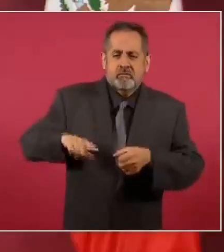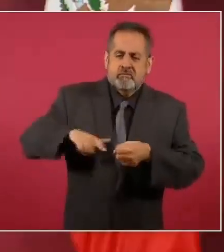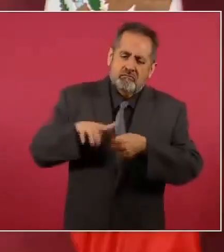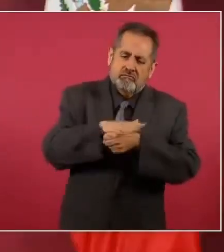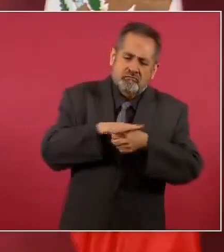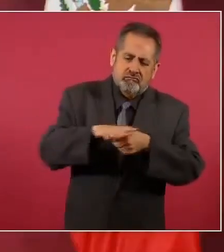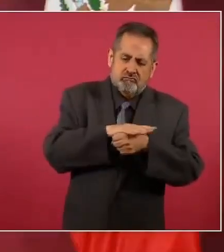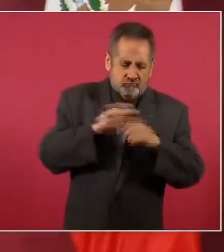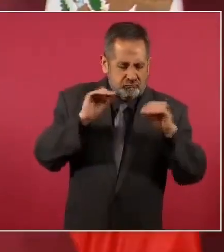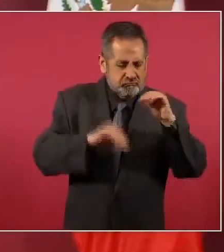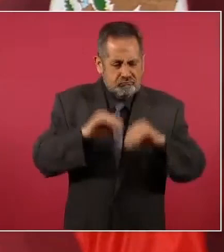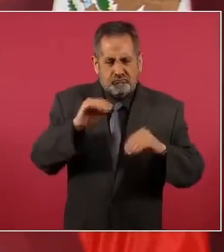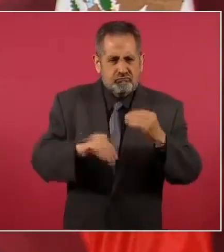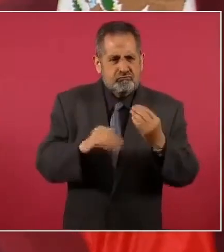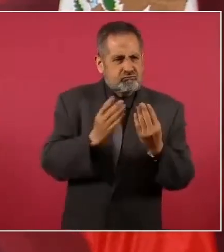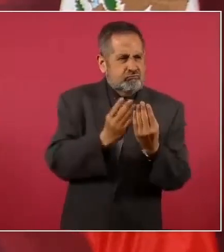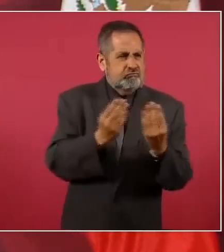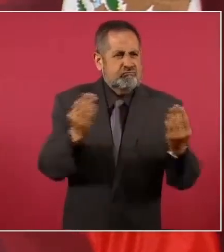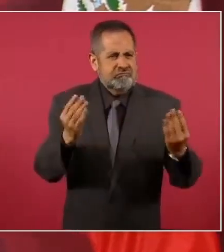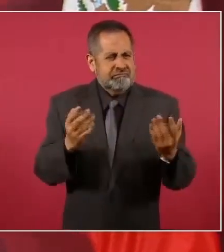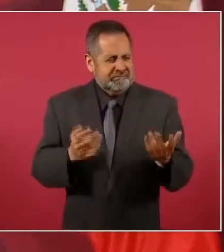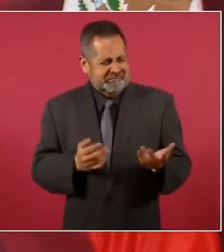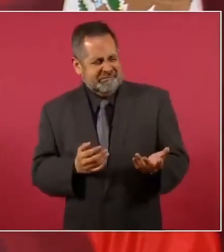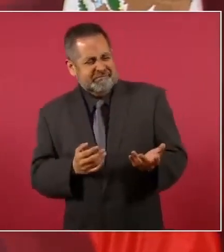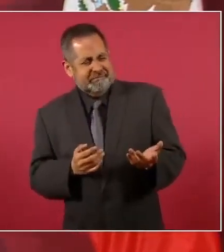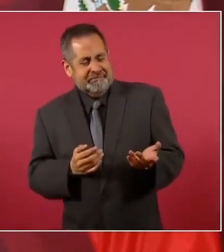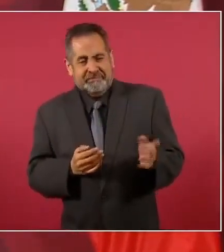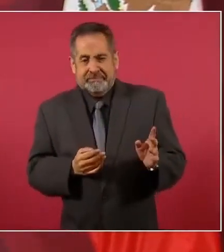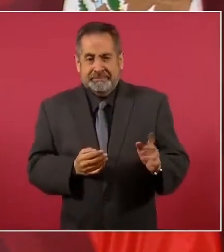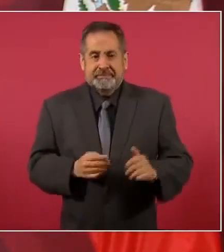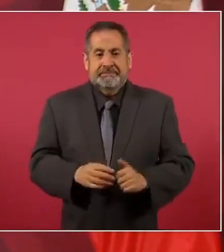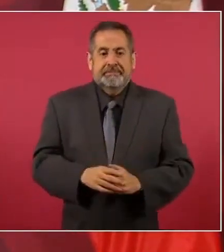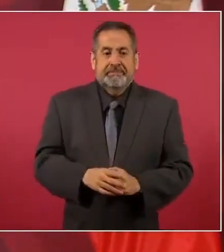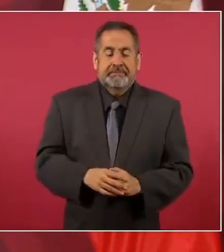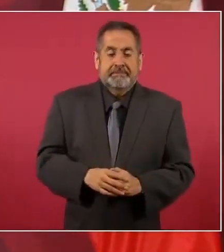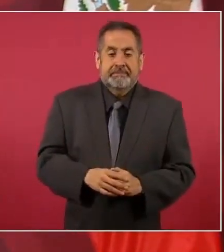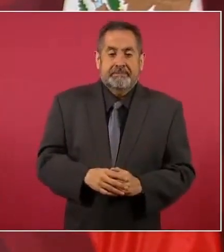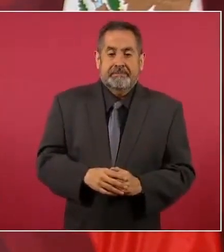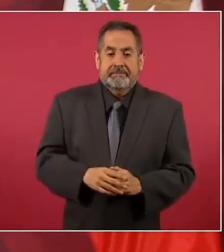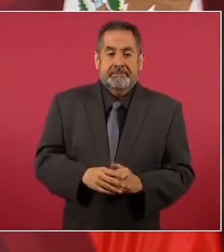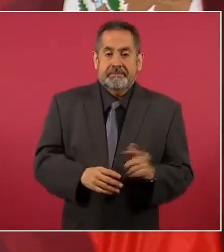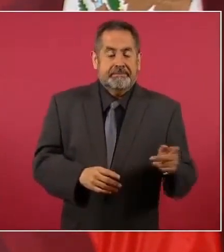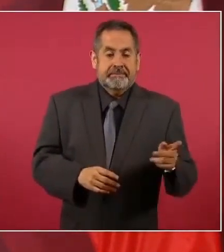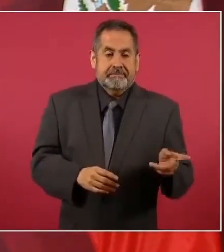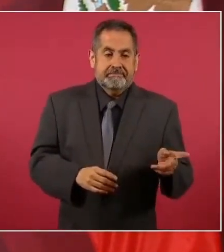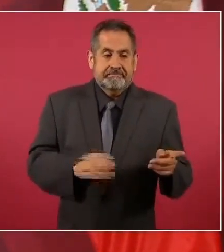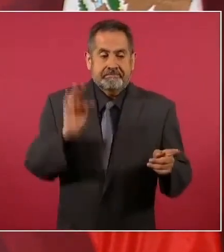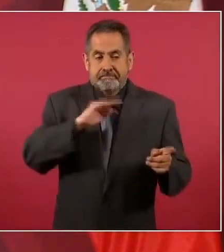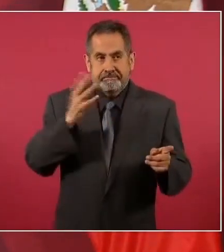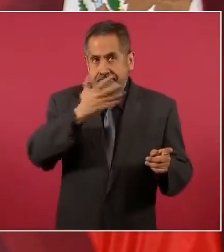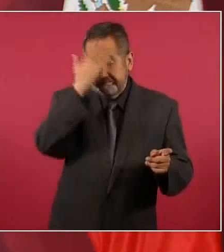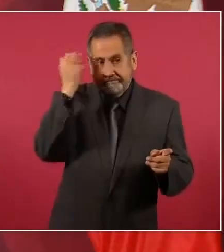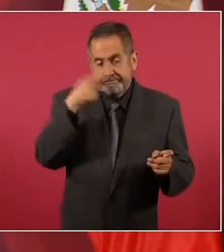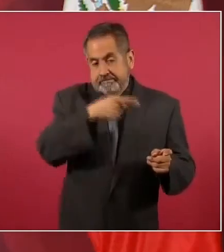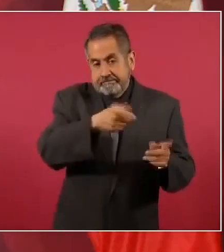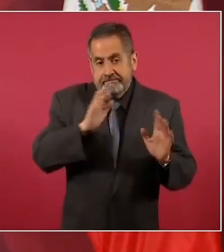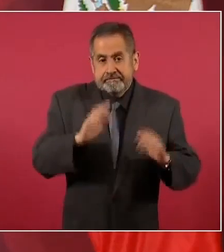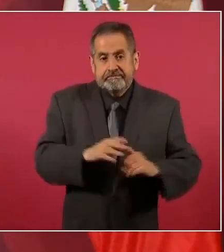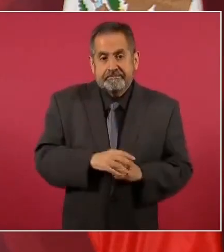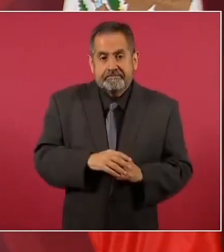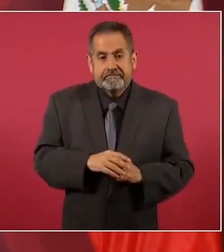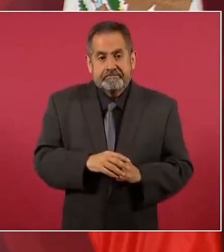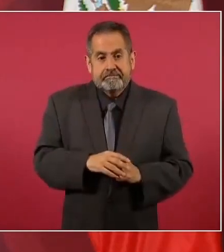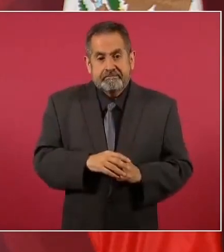locales. Sí, con el sur de México. Nada más que pues no debe de saber, hay